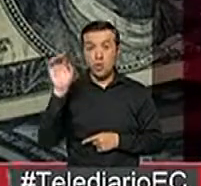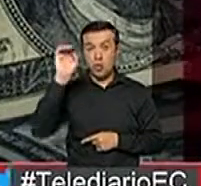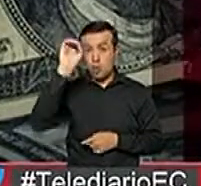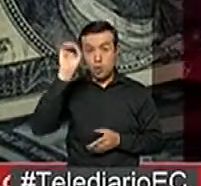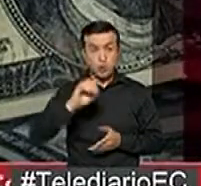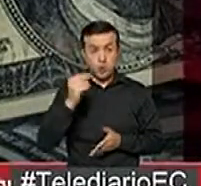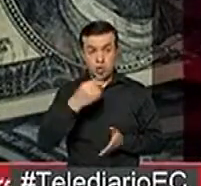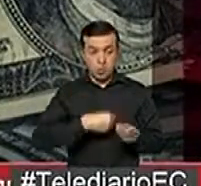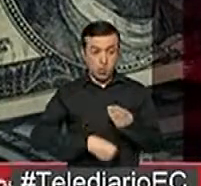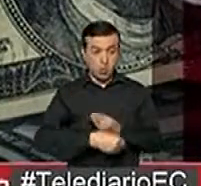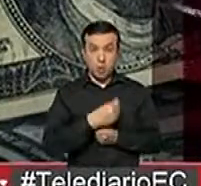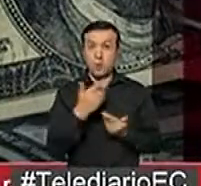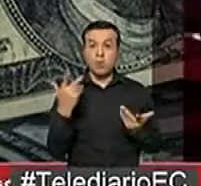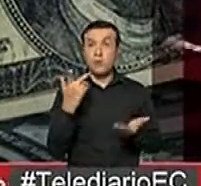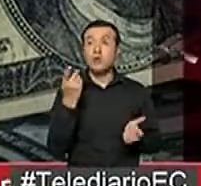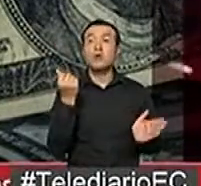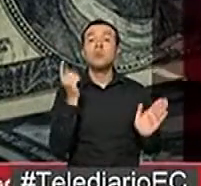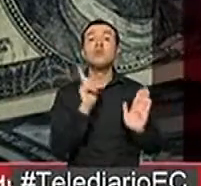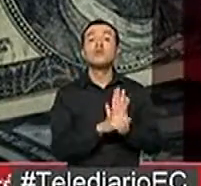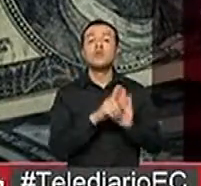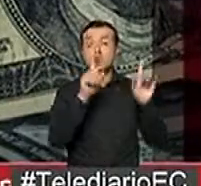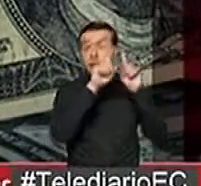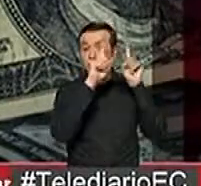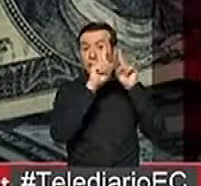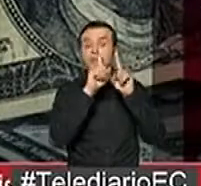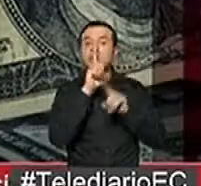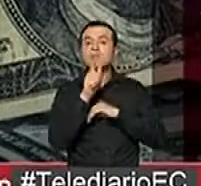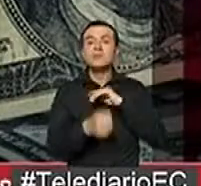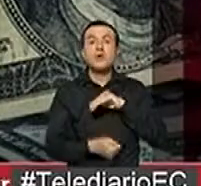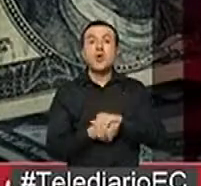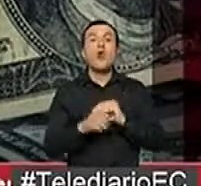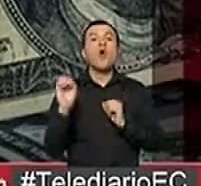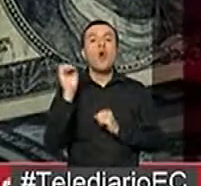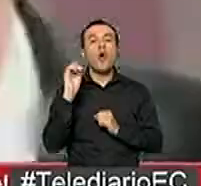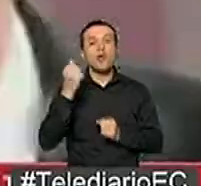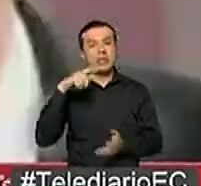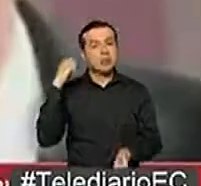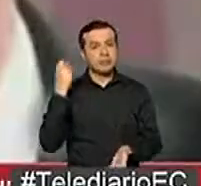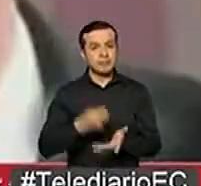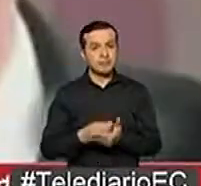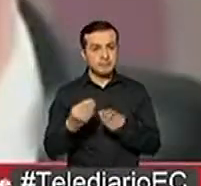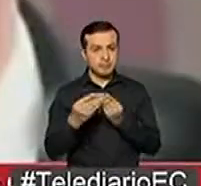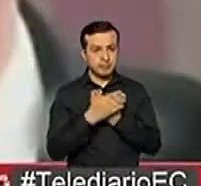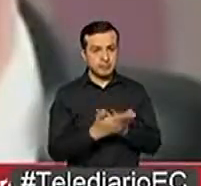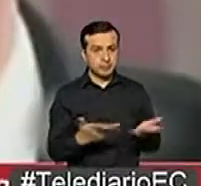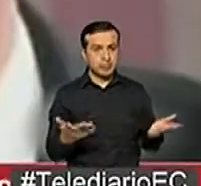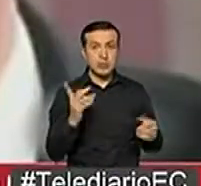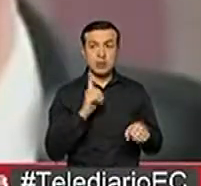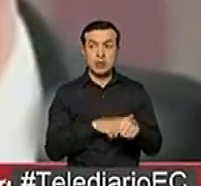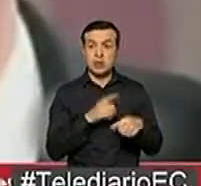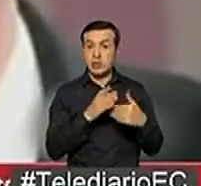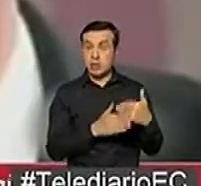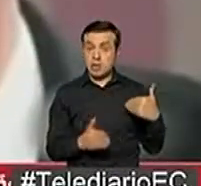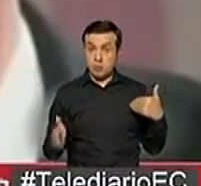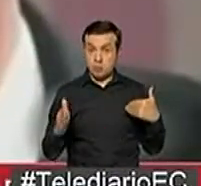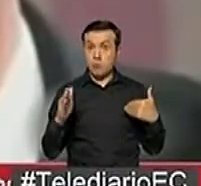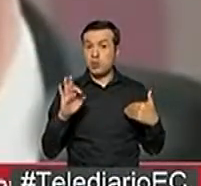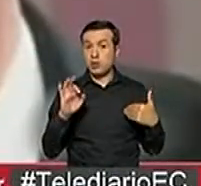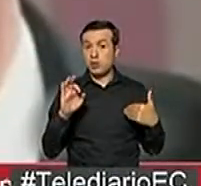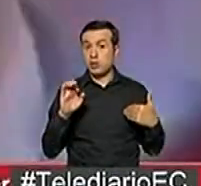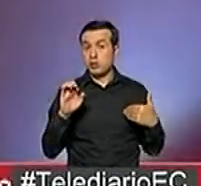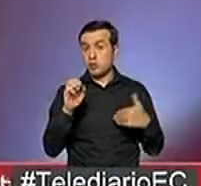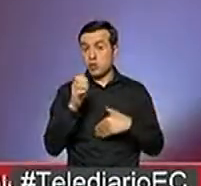contrato. El dinero fue depositado en empresas offshore o entregado en efectivo. En su testimonio, que duró más de una hora,